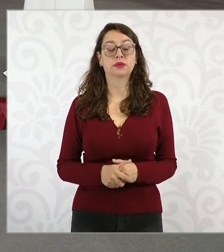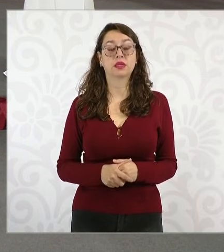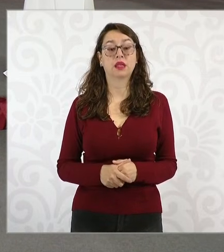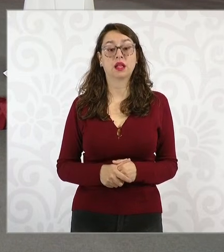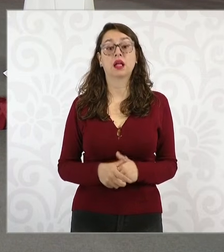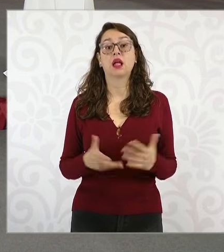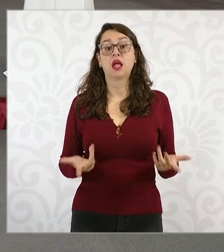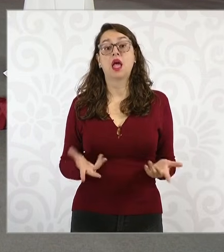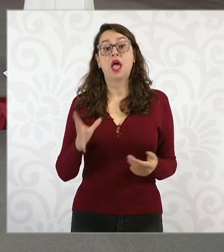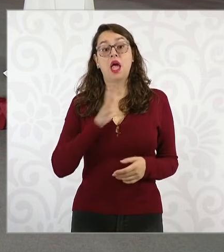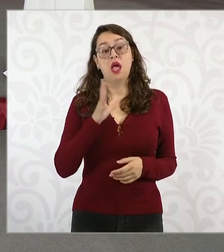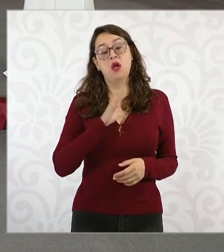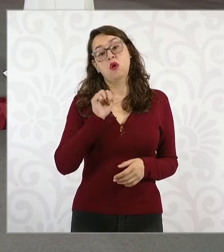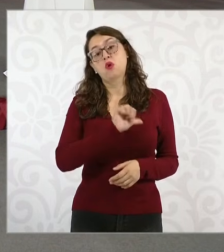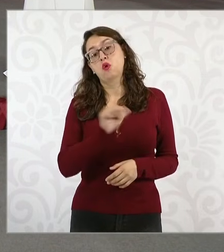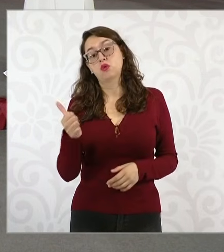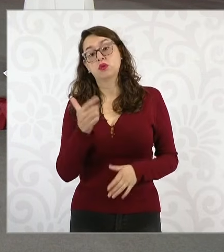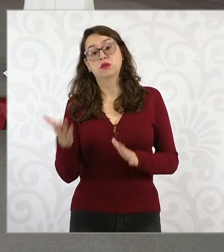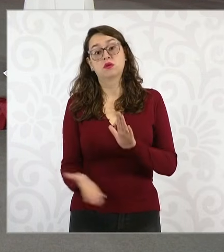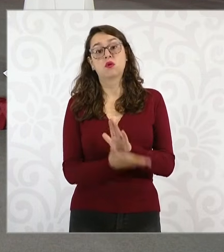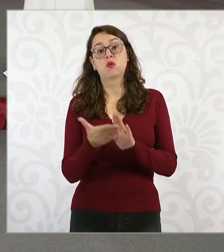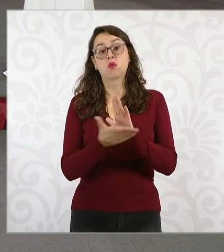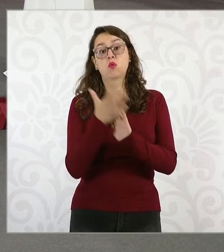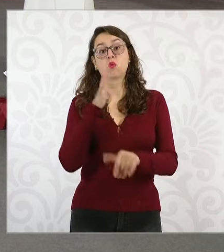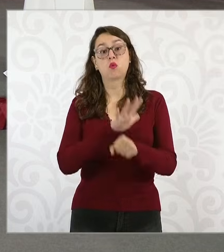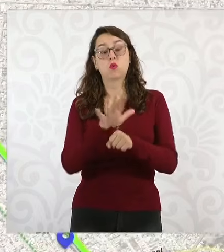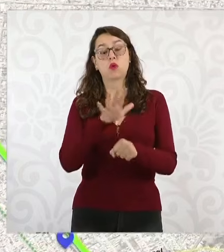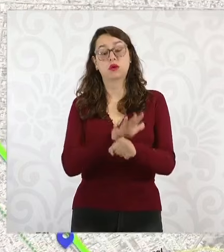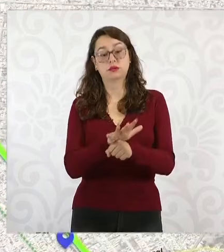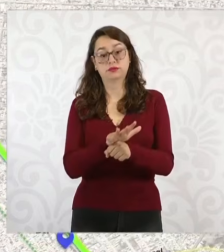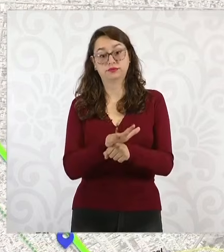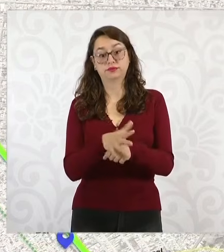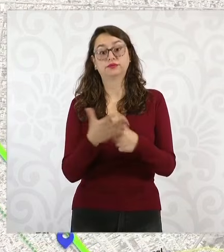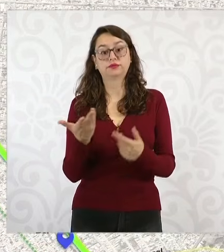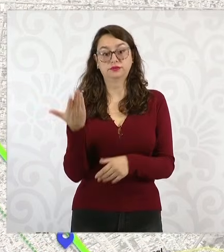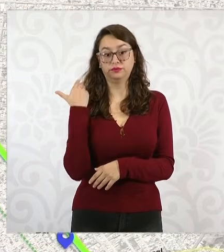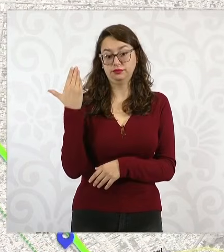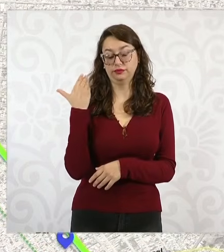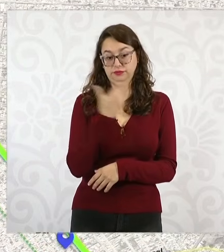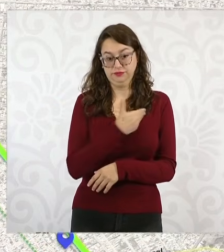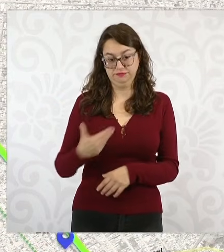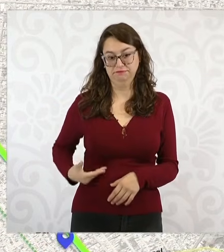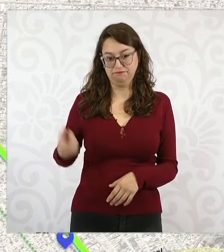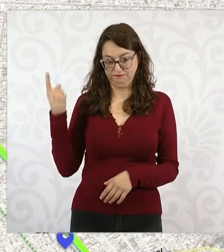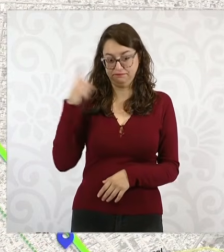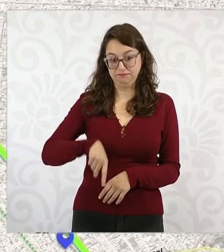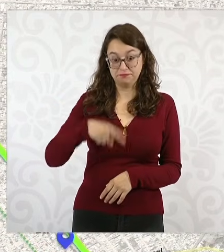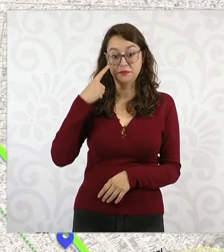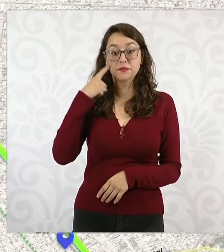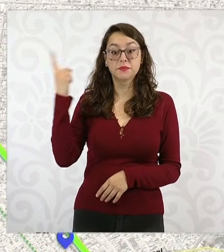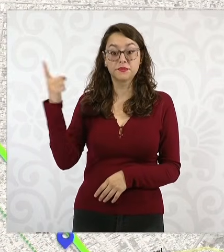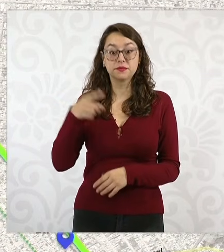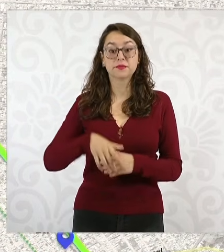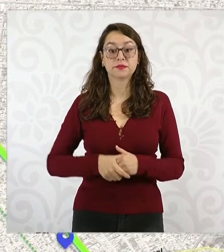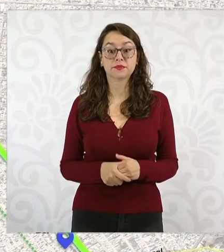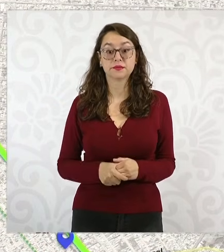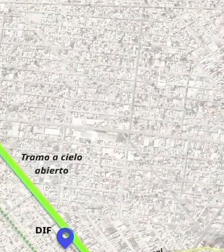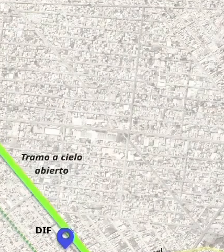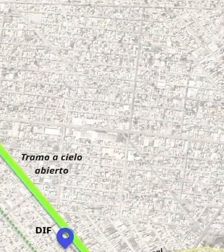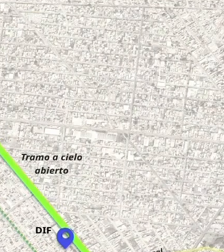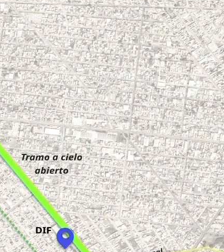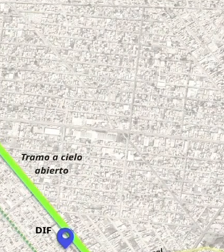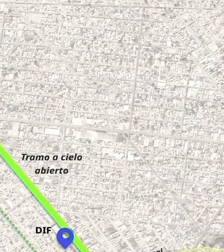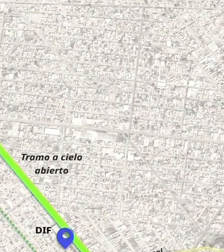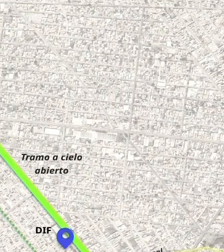también muy importante, se trata del colector que nos dio indicación de construir la presidenta para resolver el problema en Chalco